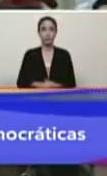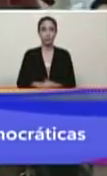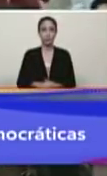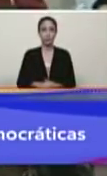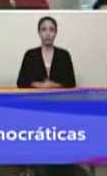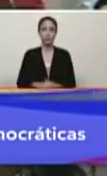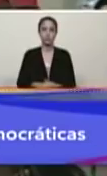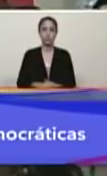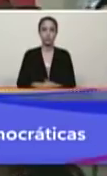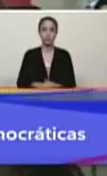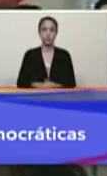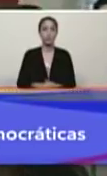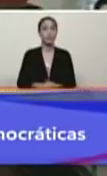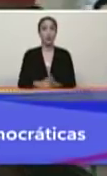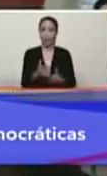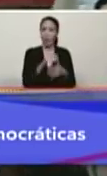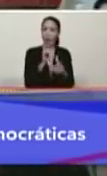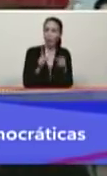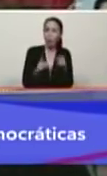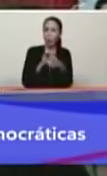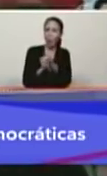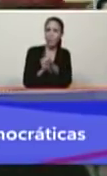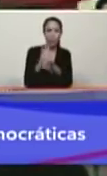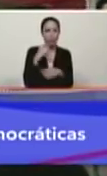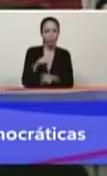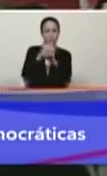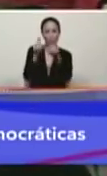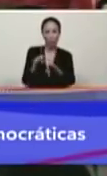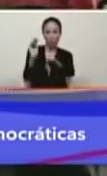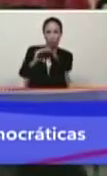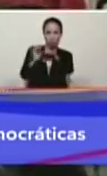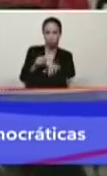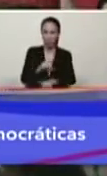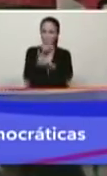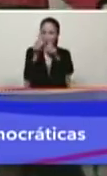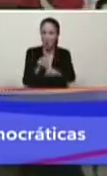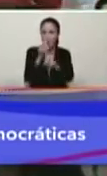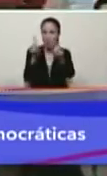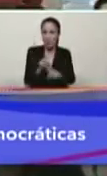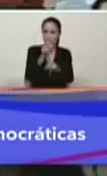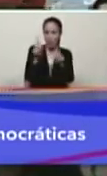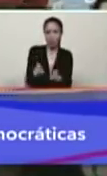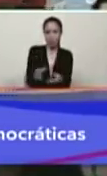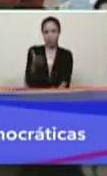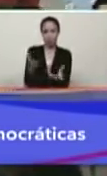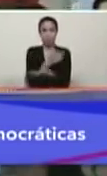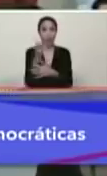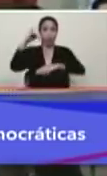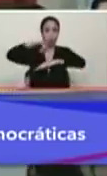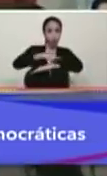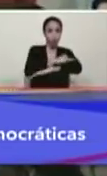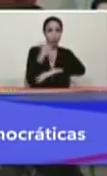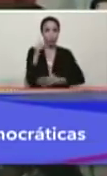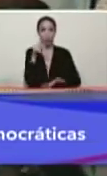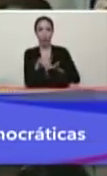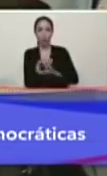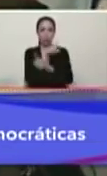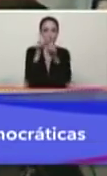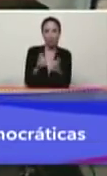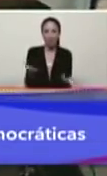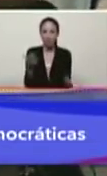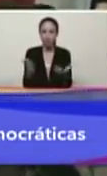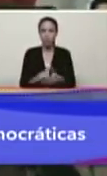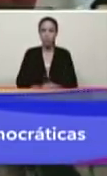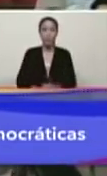airport. Nuestros camaradas fueron interrogados por las autoridades en sus aeropuertos. But we insisted.